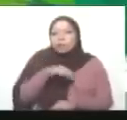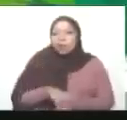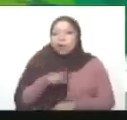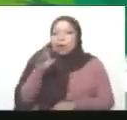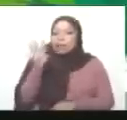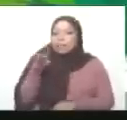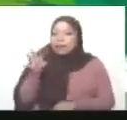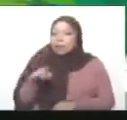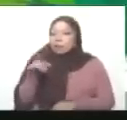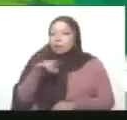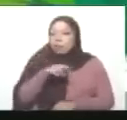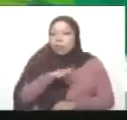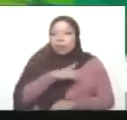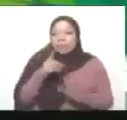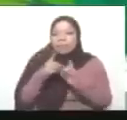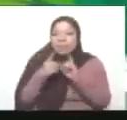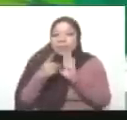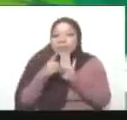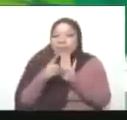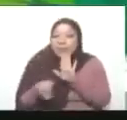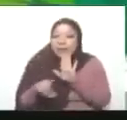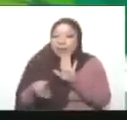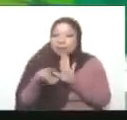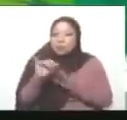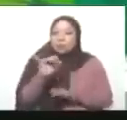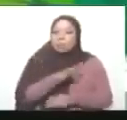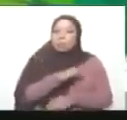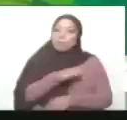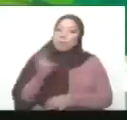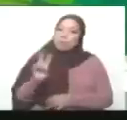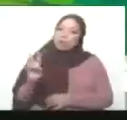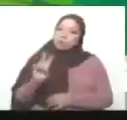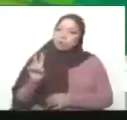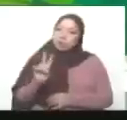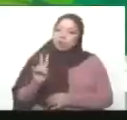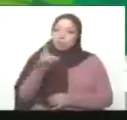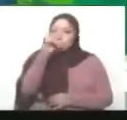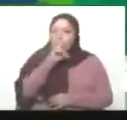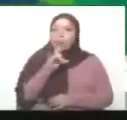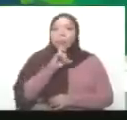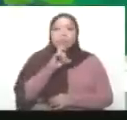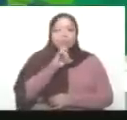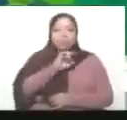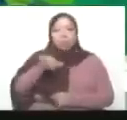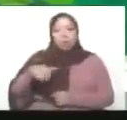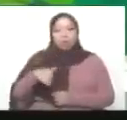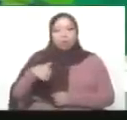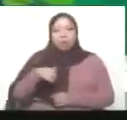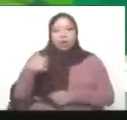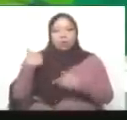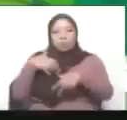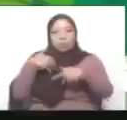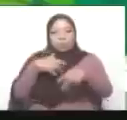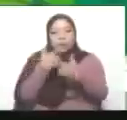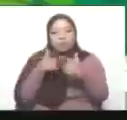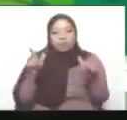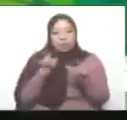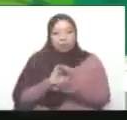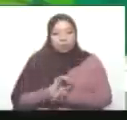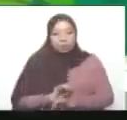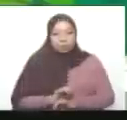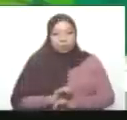de nuestros derechos territoriales históricos conquistados a sangre y fuego por nuestro ejército libertador